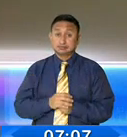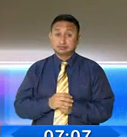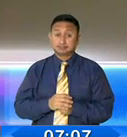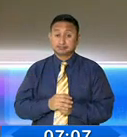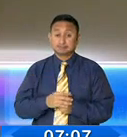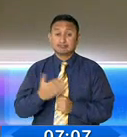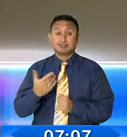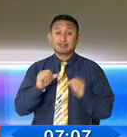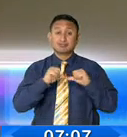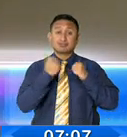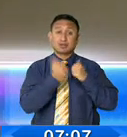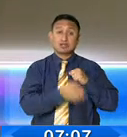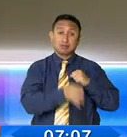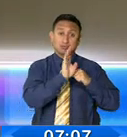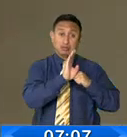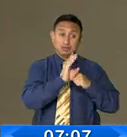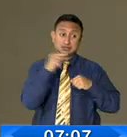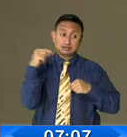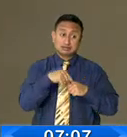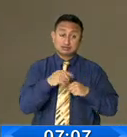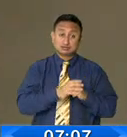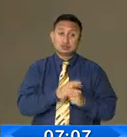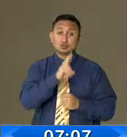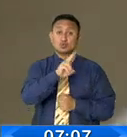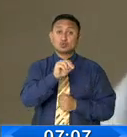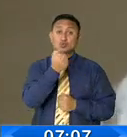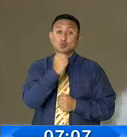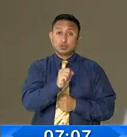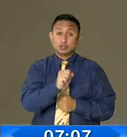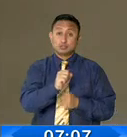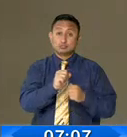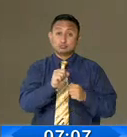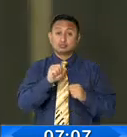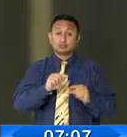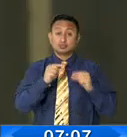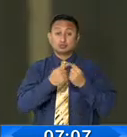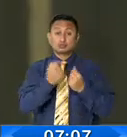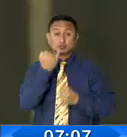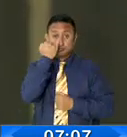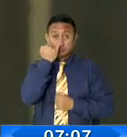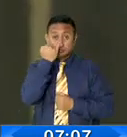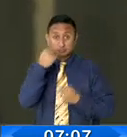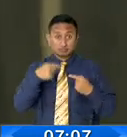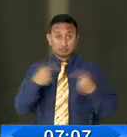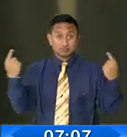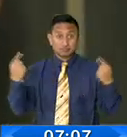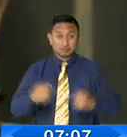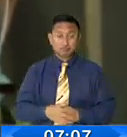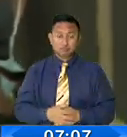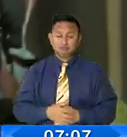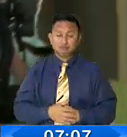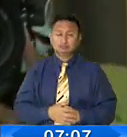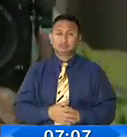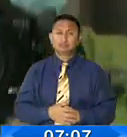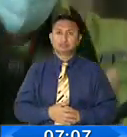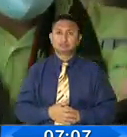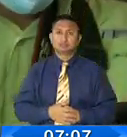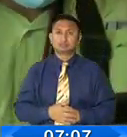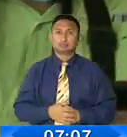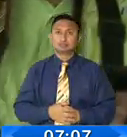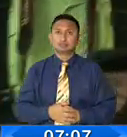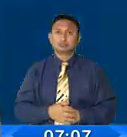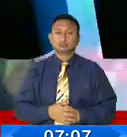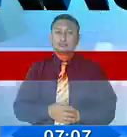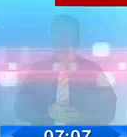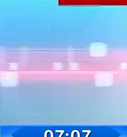en el legislativo de UNES y además Pachakutik. Informó Héctor Romero. Docentes y personas